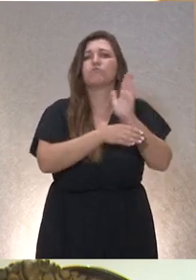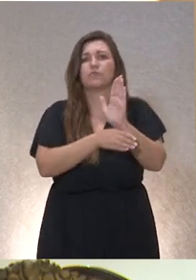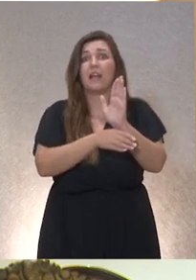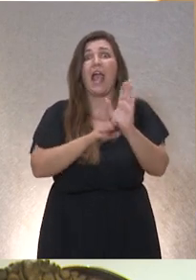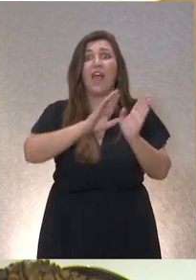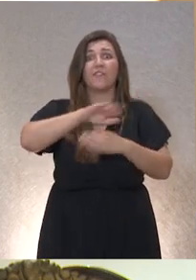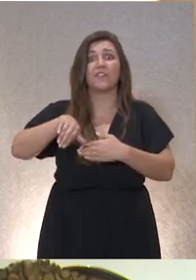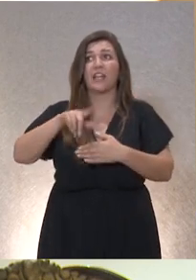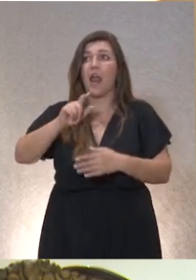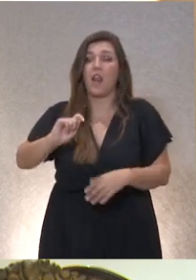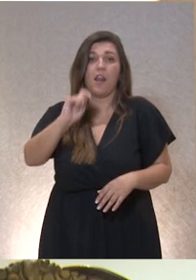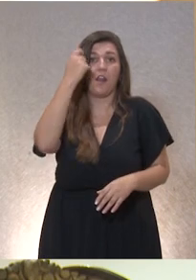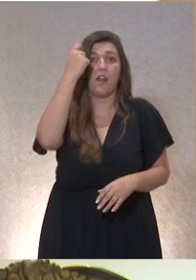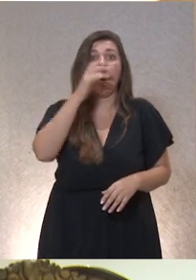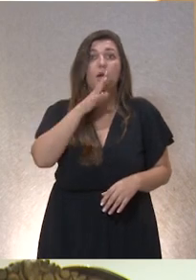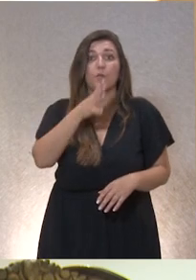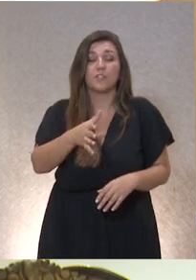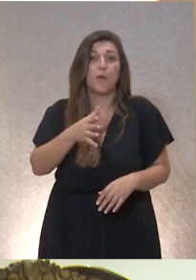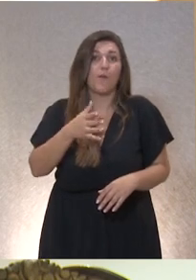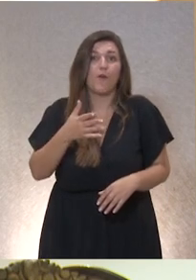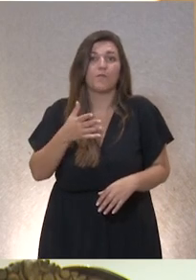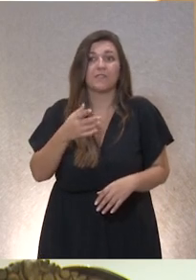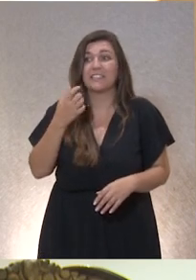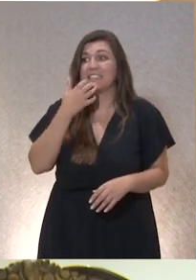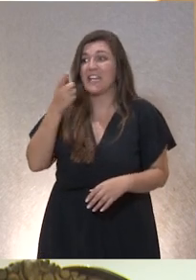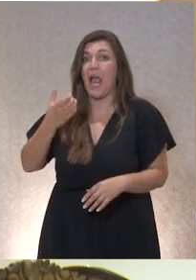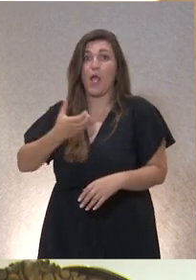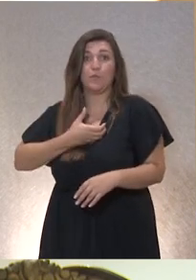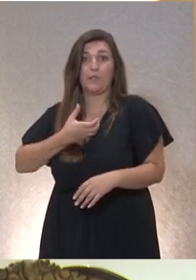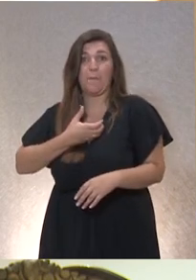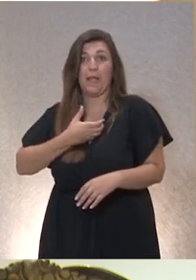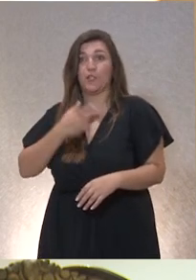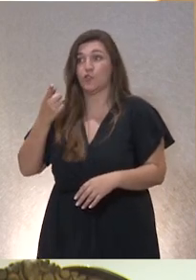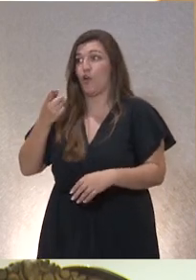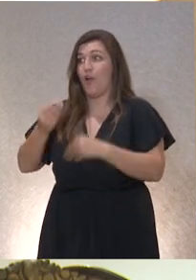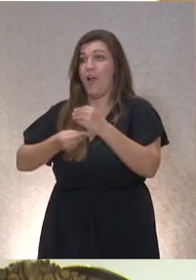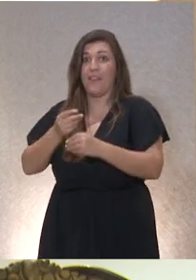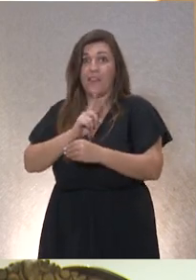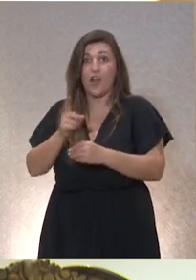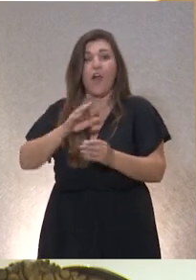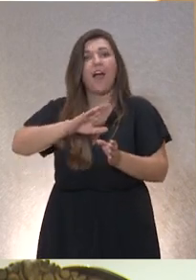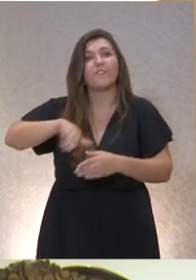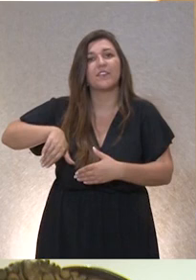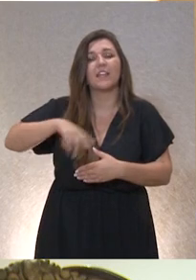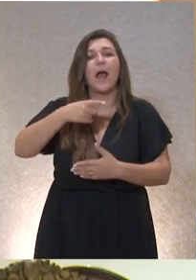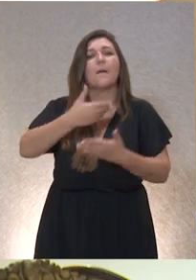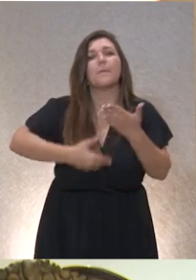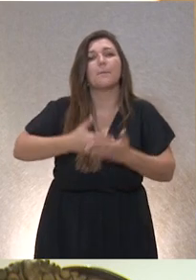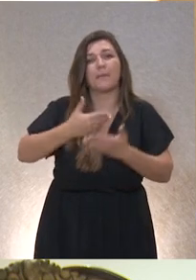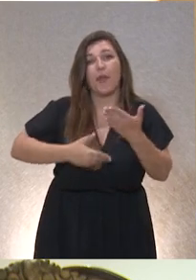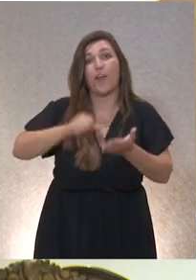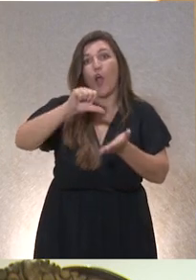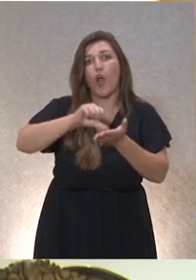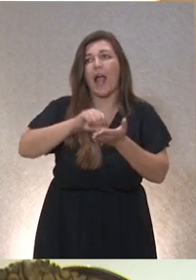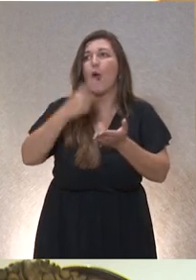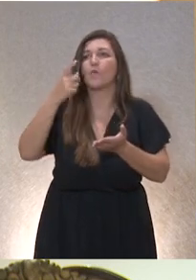funciona Porque algo que no es atendido por el ayuntamiento de turno aparece en el periódico local y automáticamente alguien